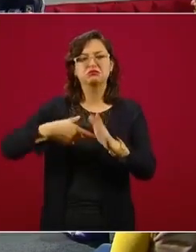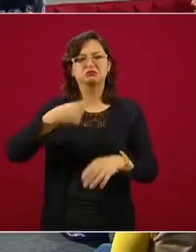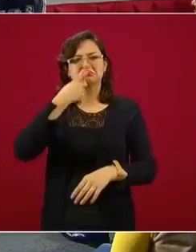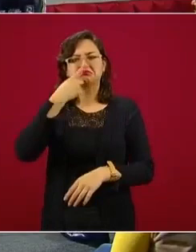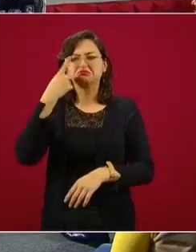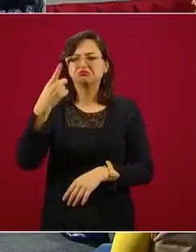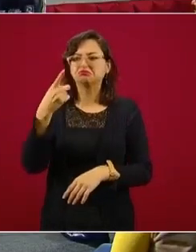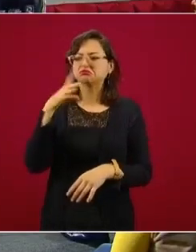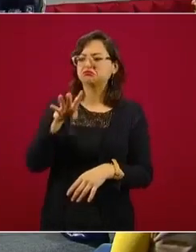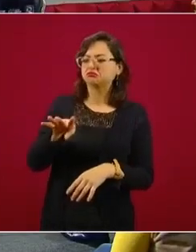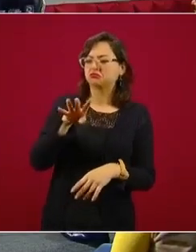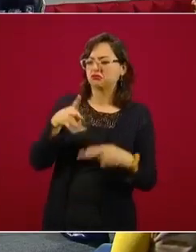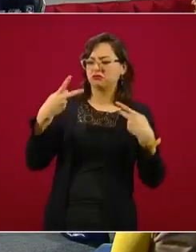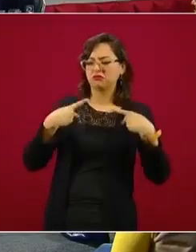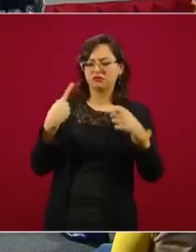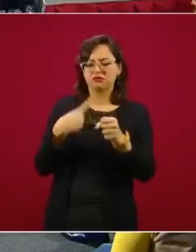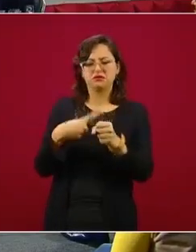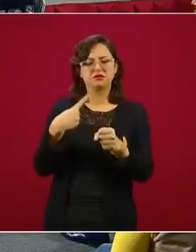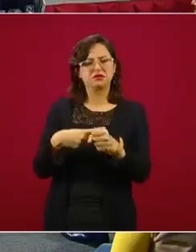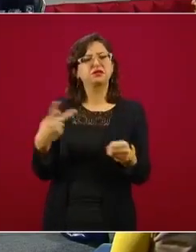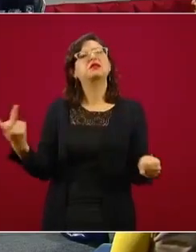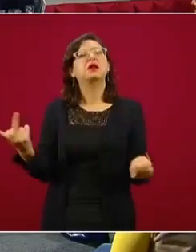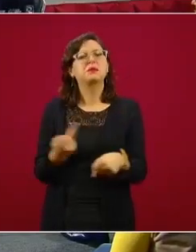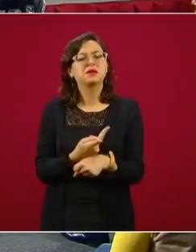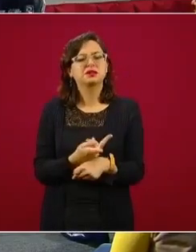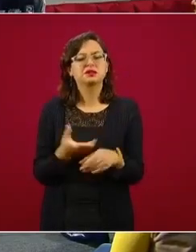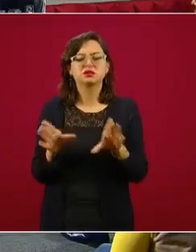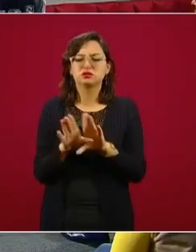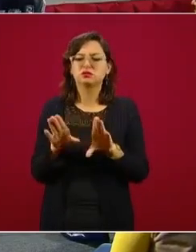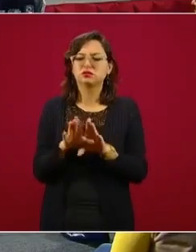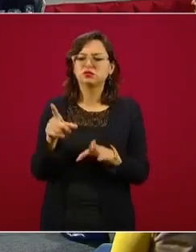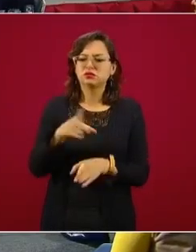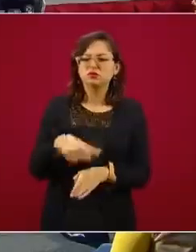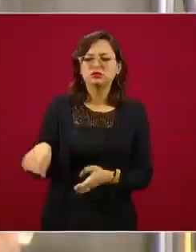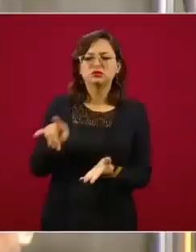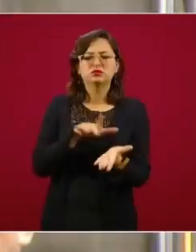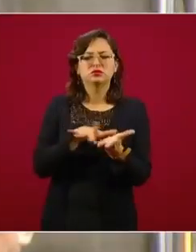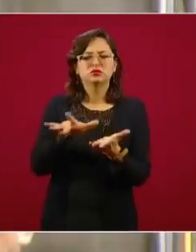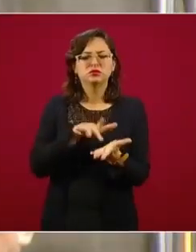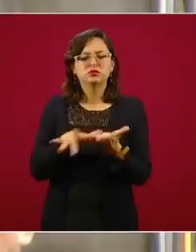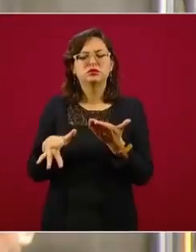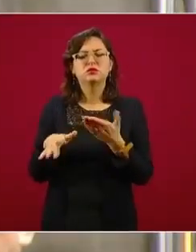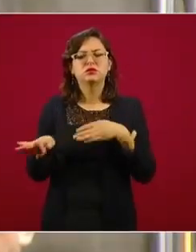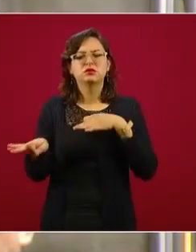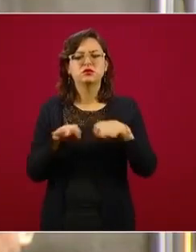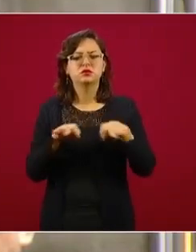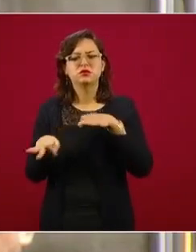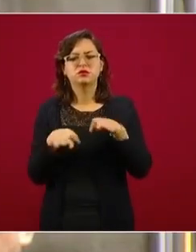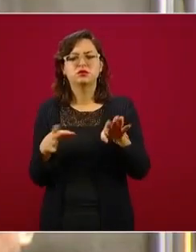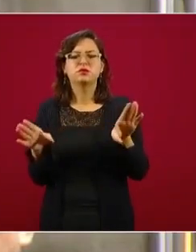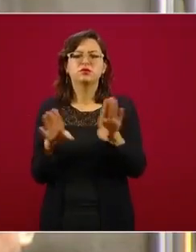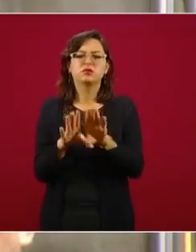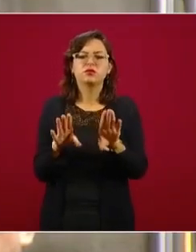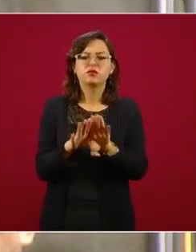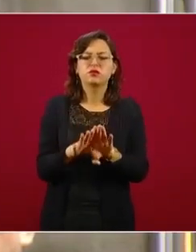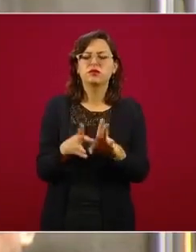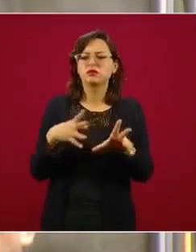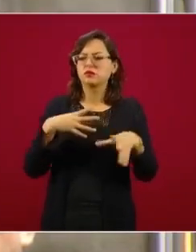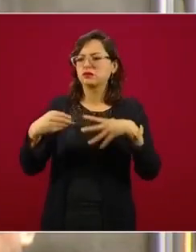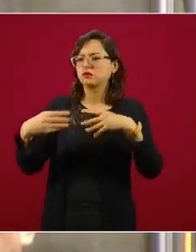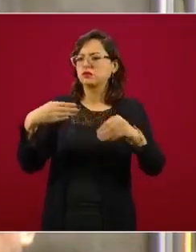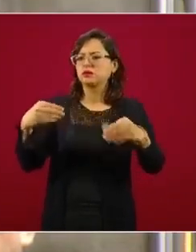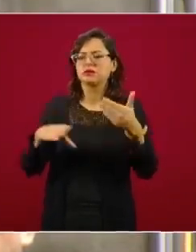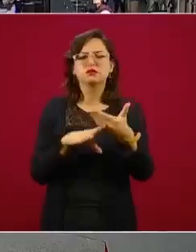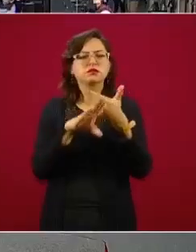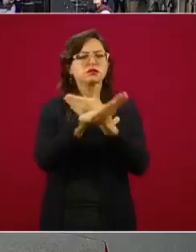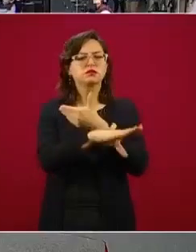del metro, doctora, respecto al apoyo que se les da a estos trabajadores? ¿Cómo es la forma de trabajo y cómo se evita que se den mayores contagios,